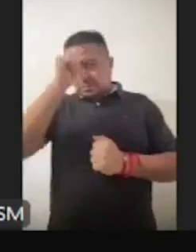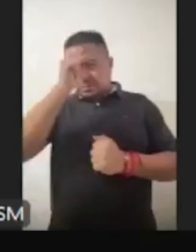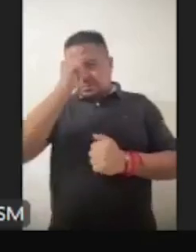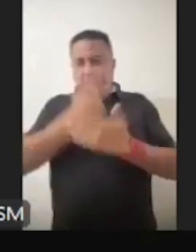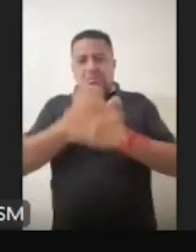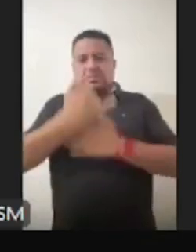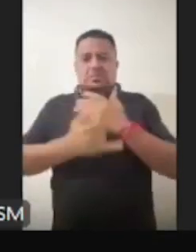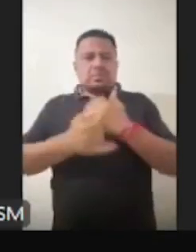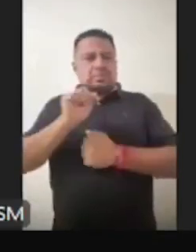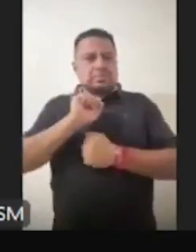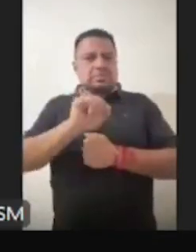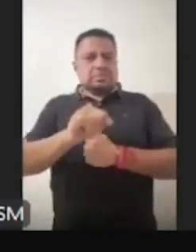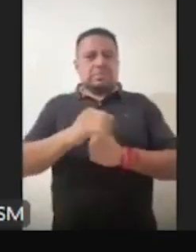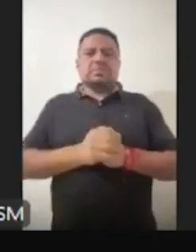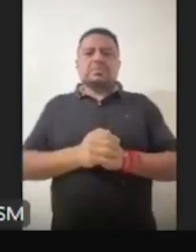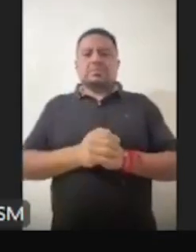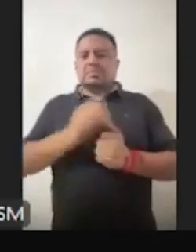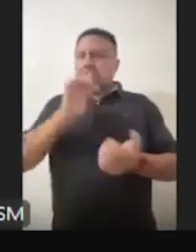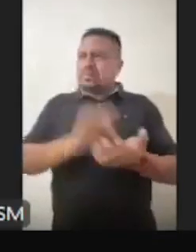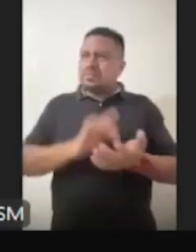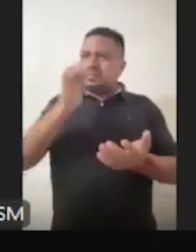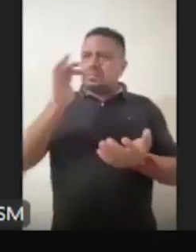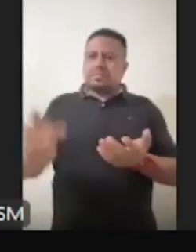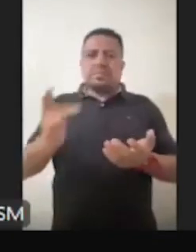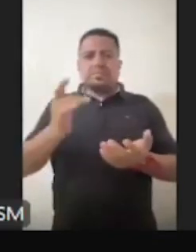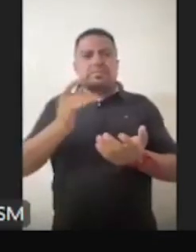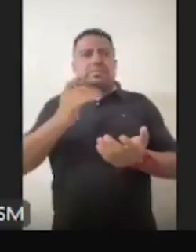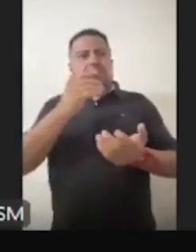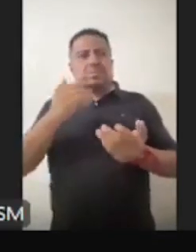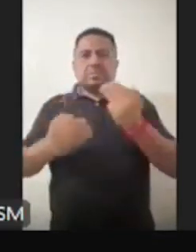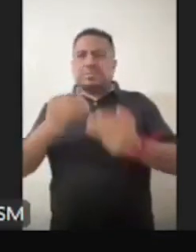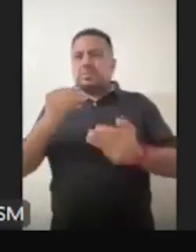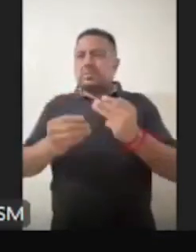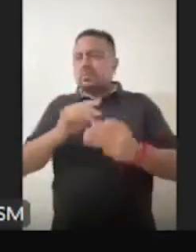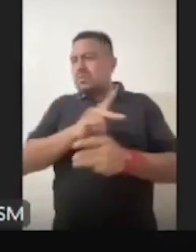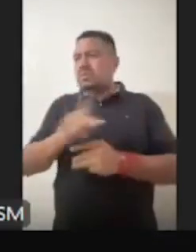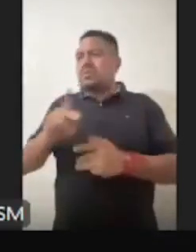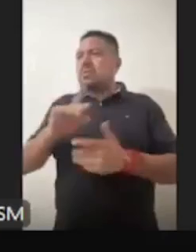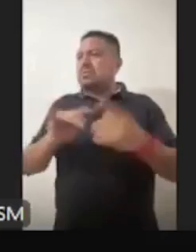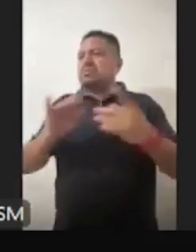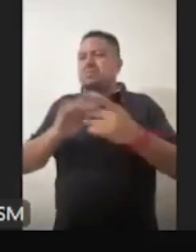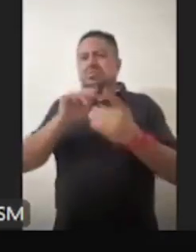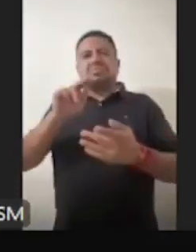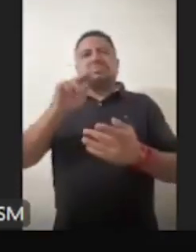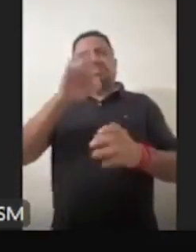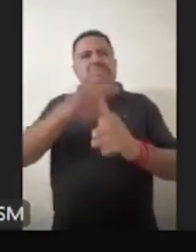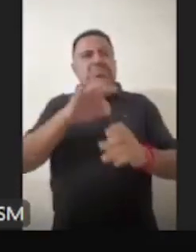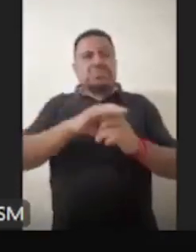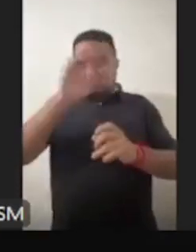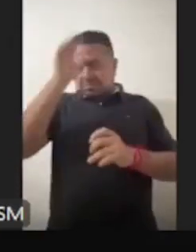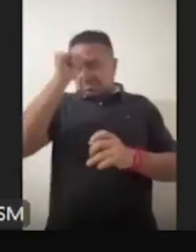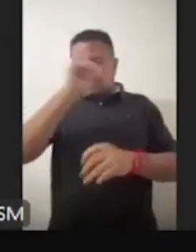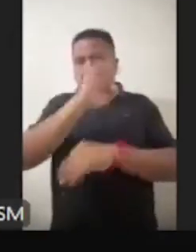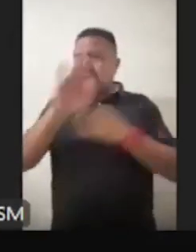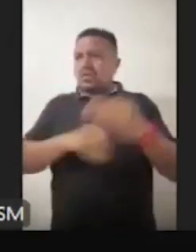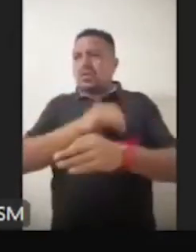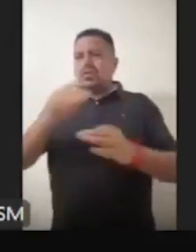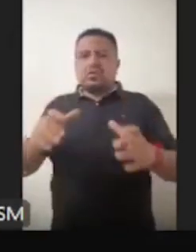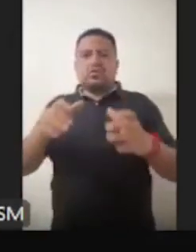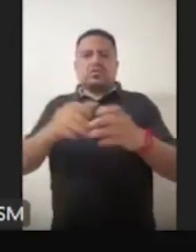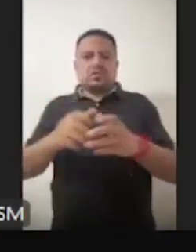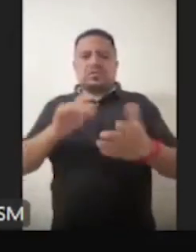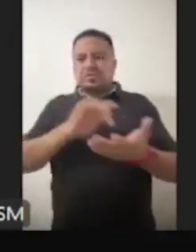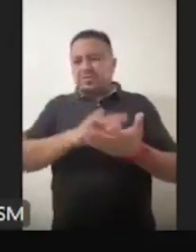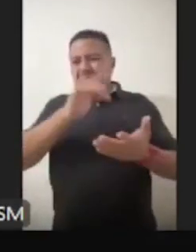proyecto. Gracias, magistrada, magistradas, magistrado. El proyecto de laudo fue aprobado por unanimidad de votos.